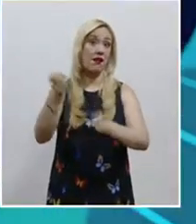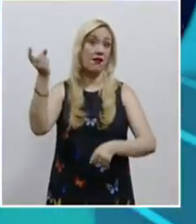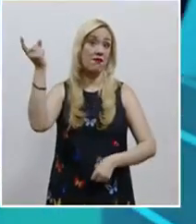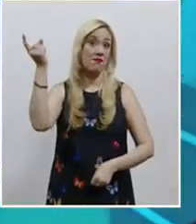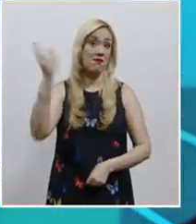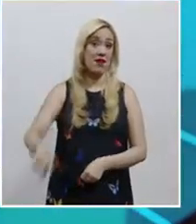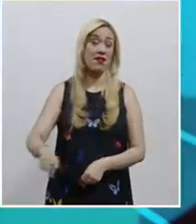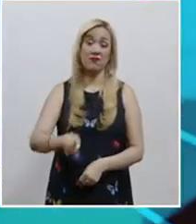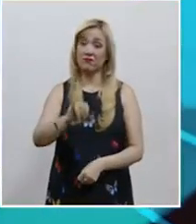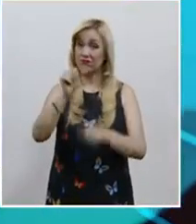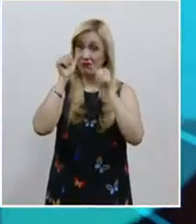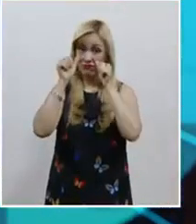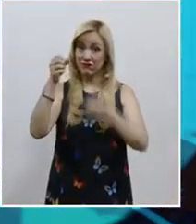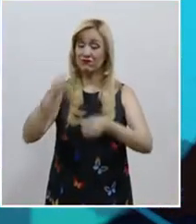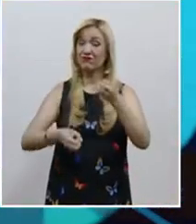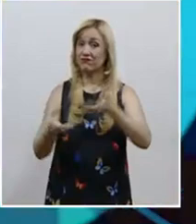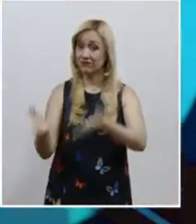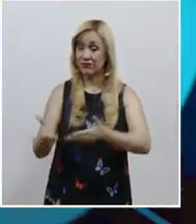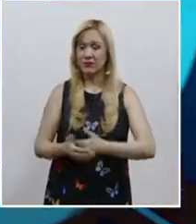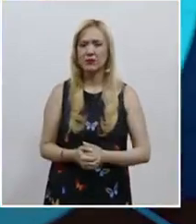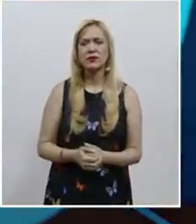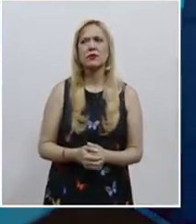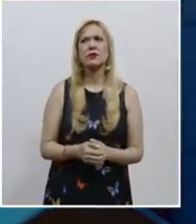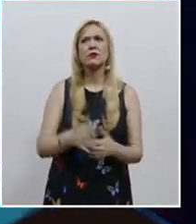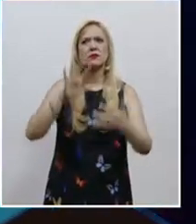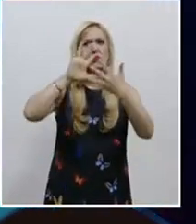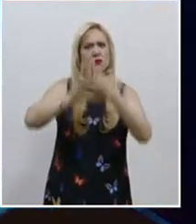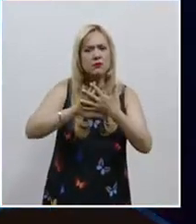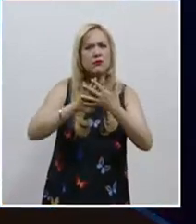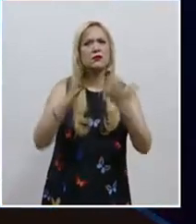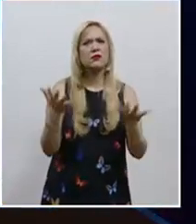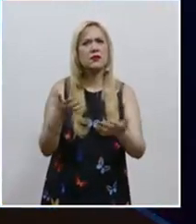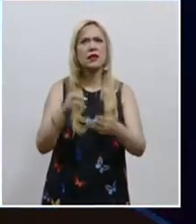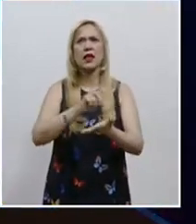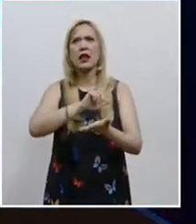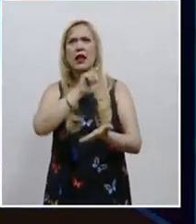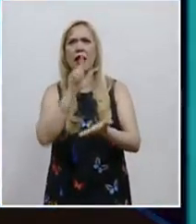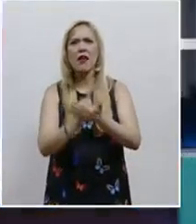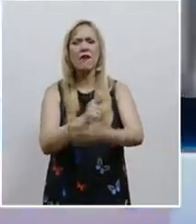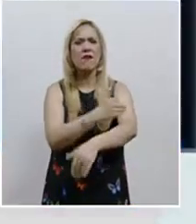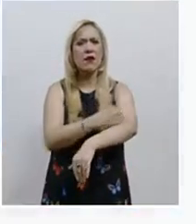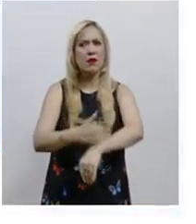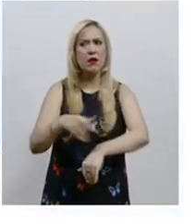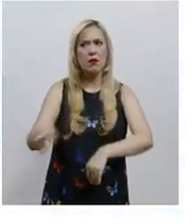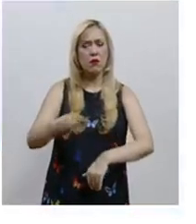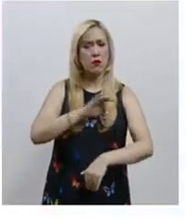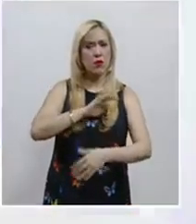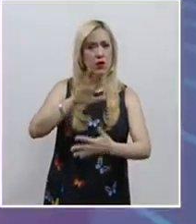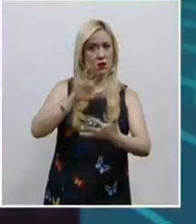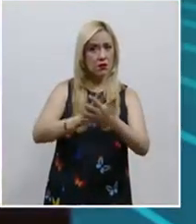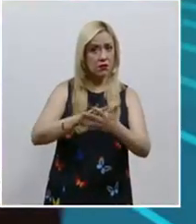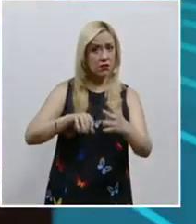Sentenciados por delitos de violencia familiar no tienen derecho a la suspensión de la pena de prisión.